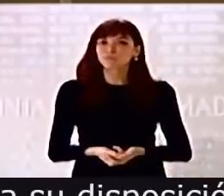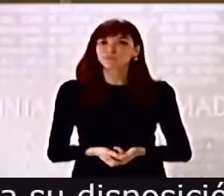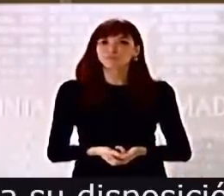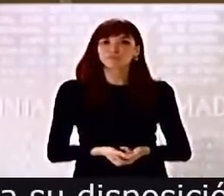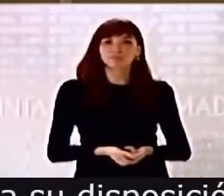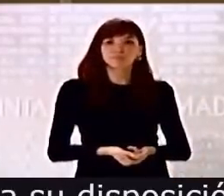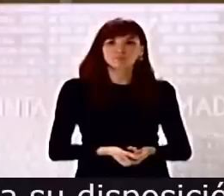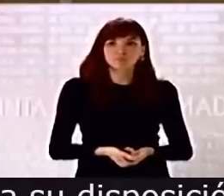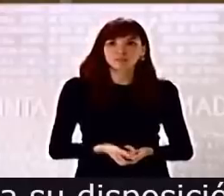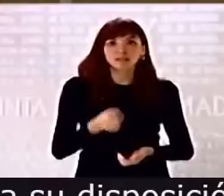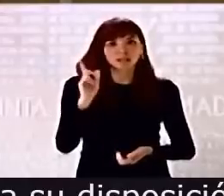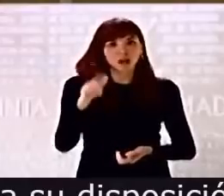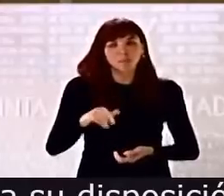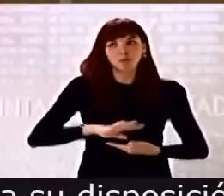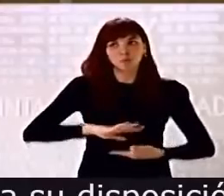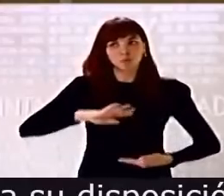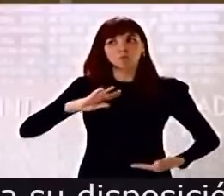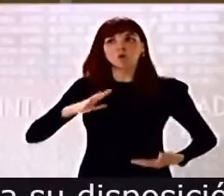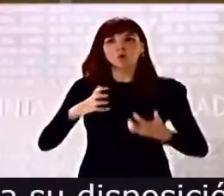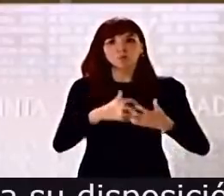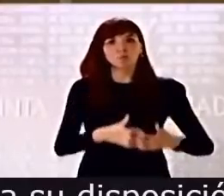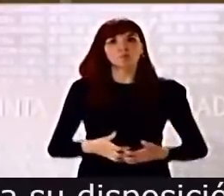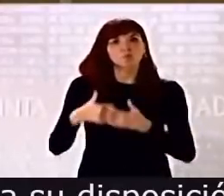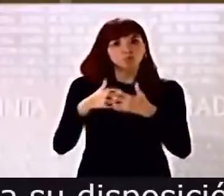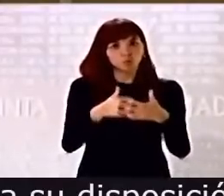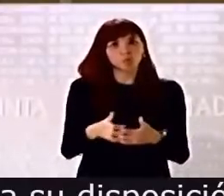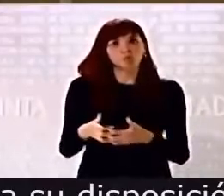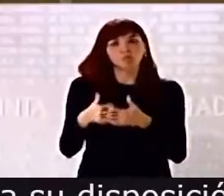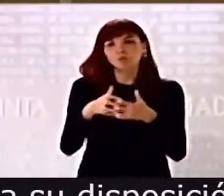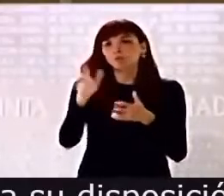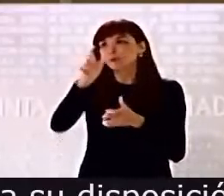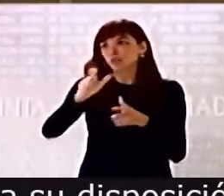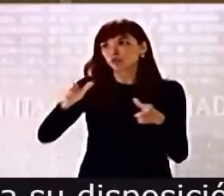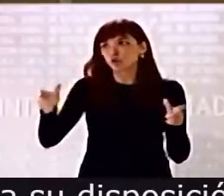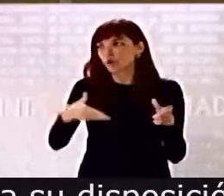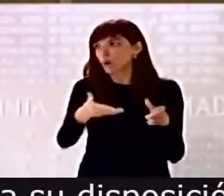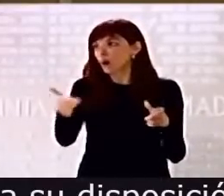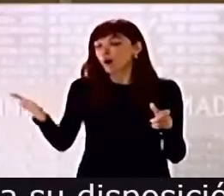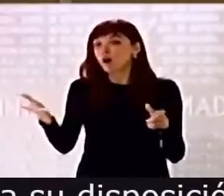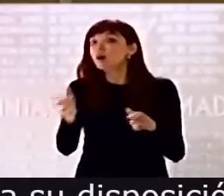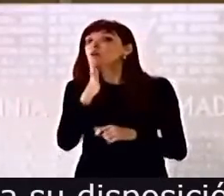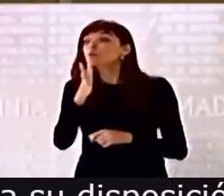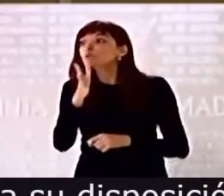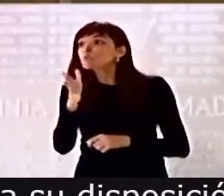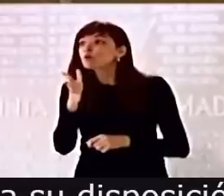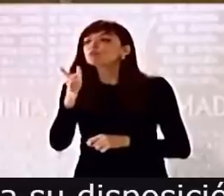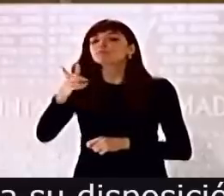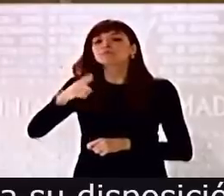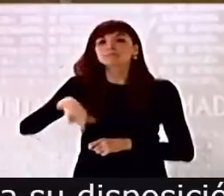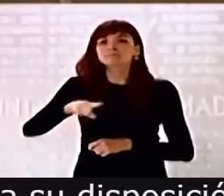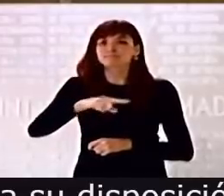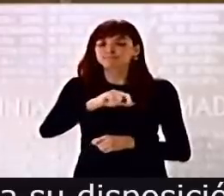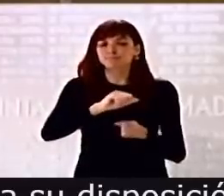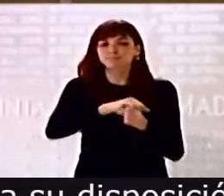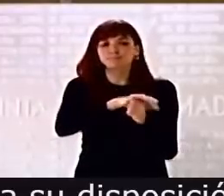su capacidad de lucha con respecto a esta maldita